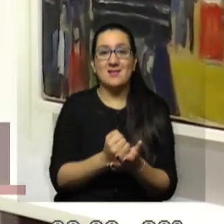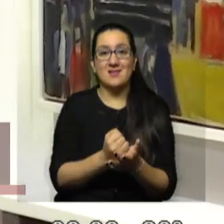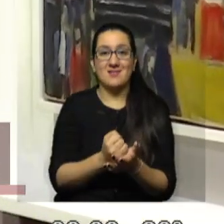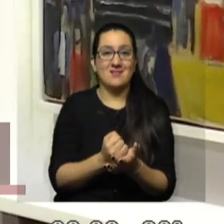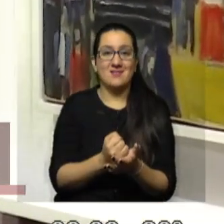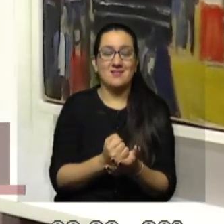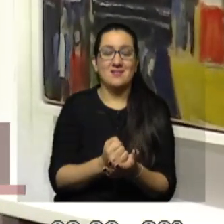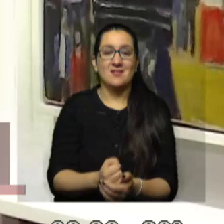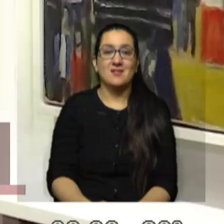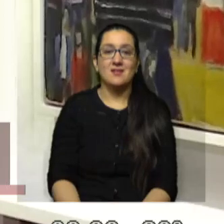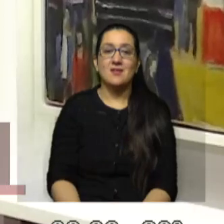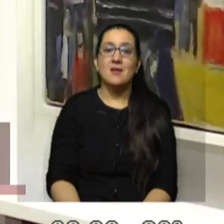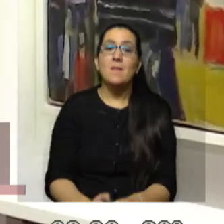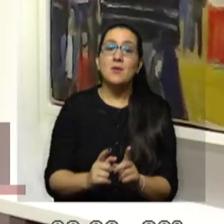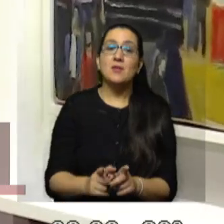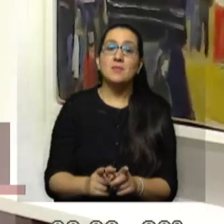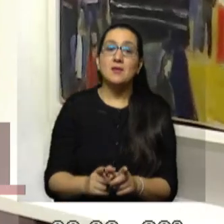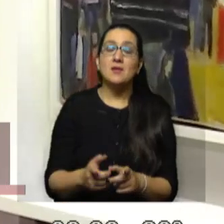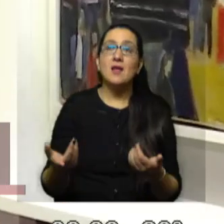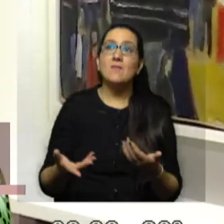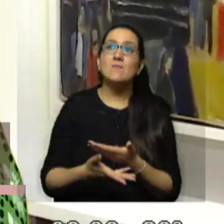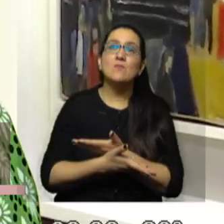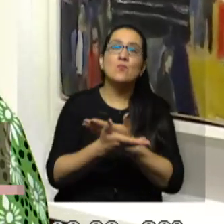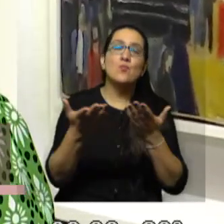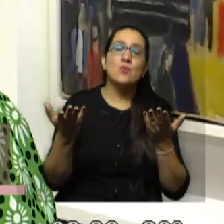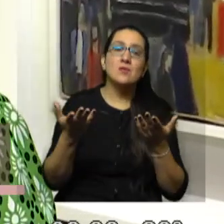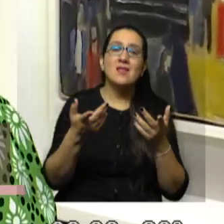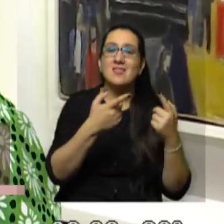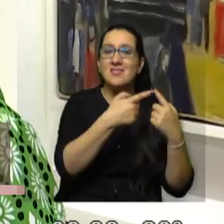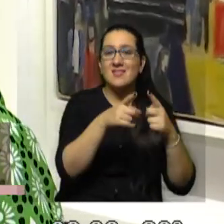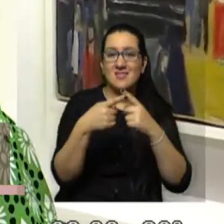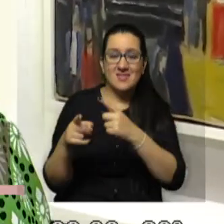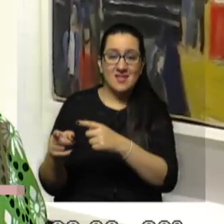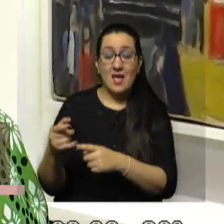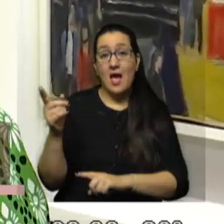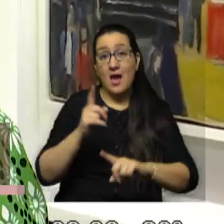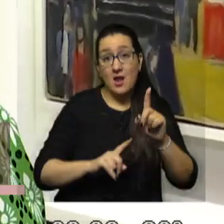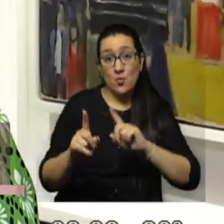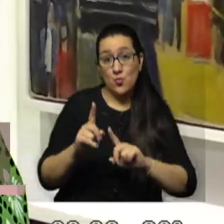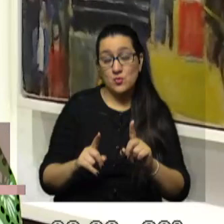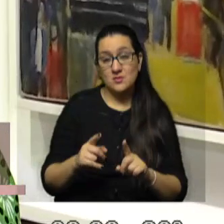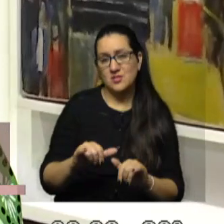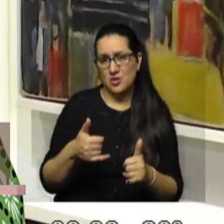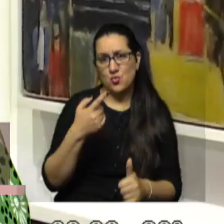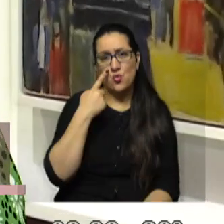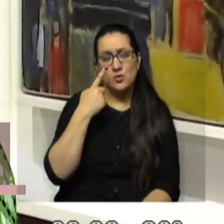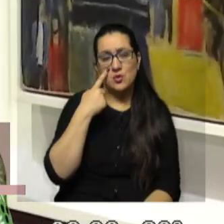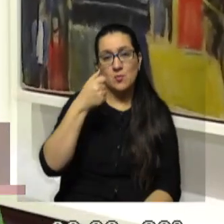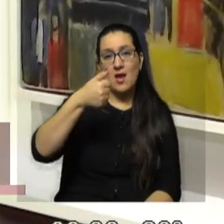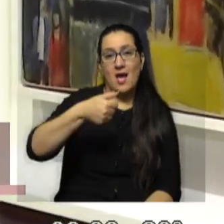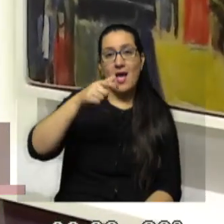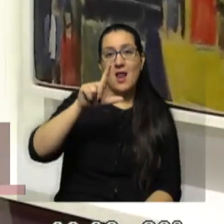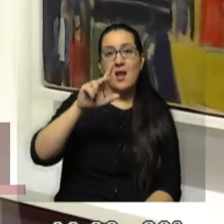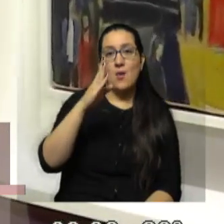tienen derivas propias y visibilidades distintas. O sea, hay algunos que son muy conocidos, como el Puy,